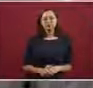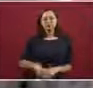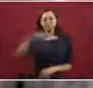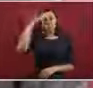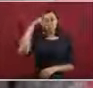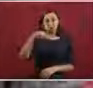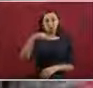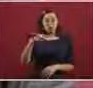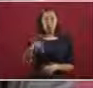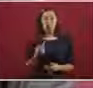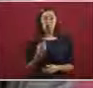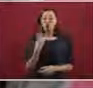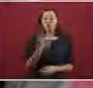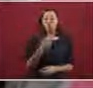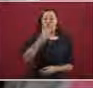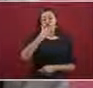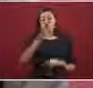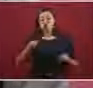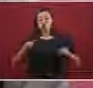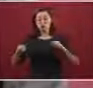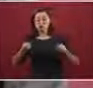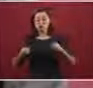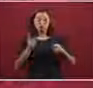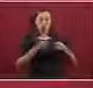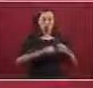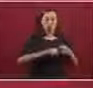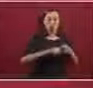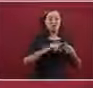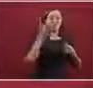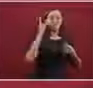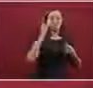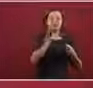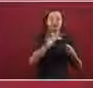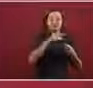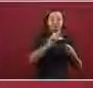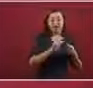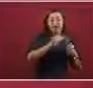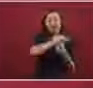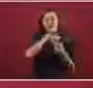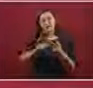hombres, Santana y Porfirio Díaz.